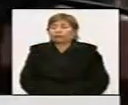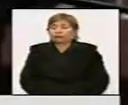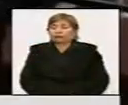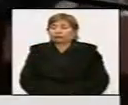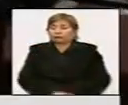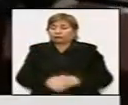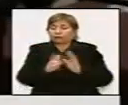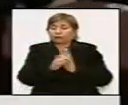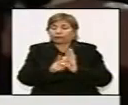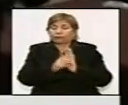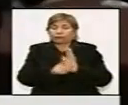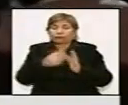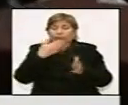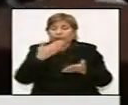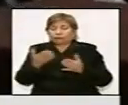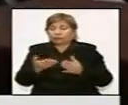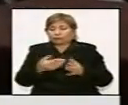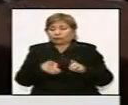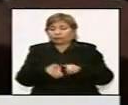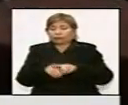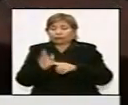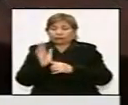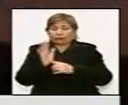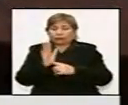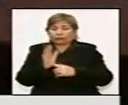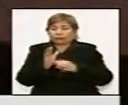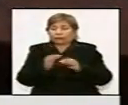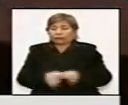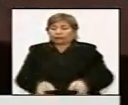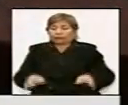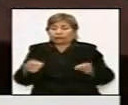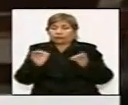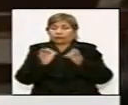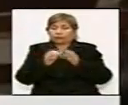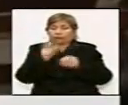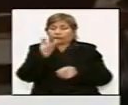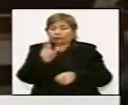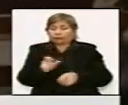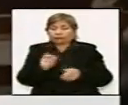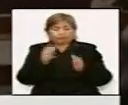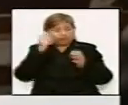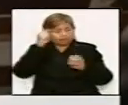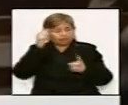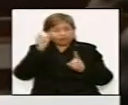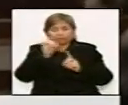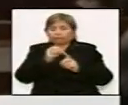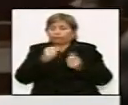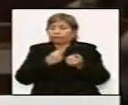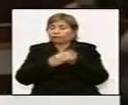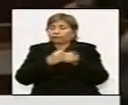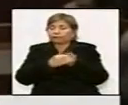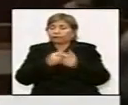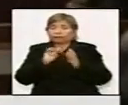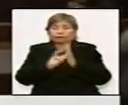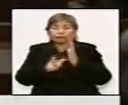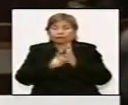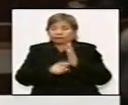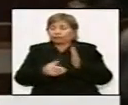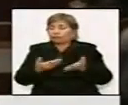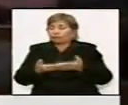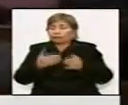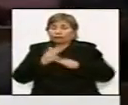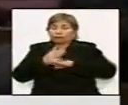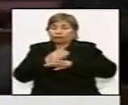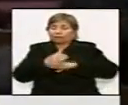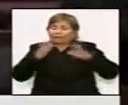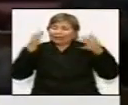Los legisladores participantes coincidieron en señalar la importancia de contar con un personal óptimo que apoye el trabajo legislativo. En medio